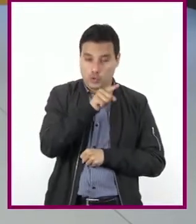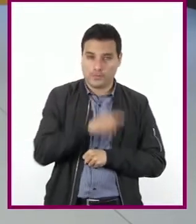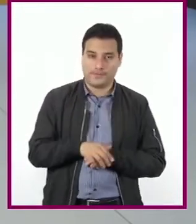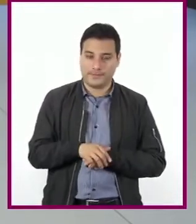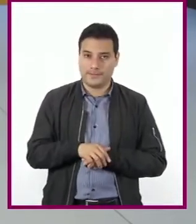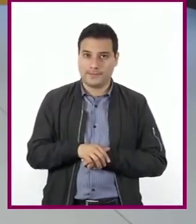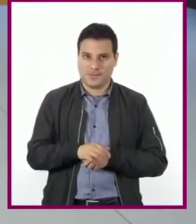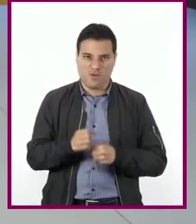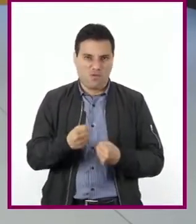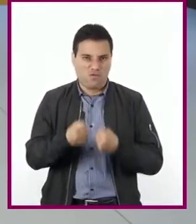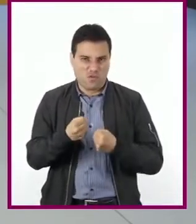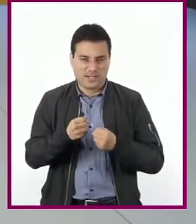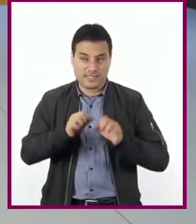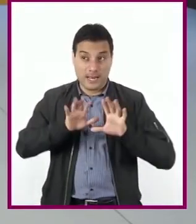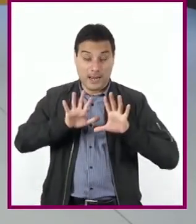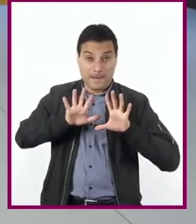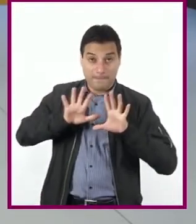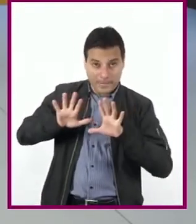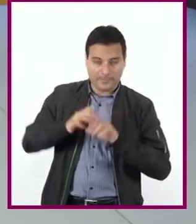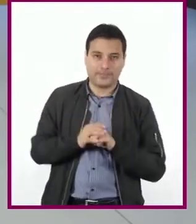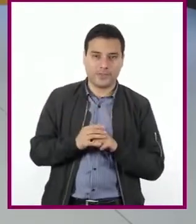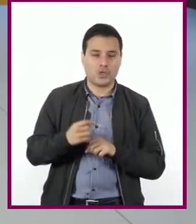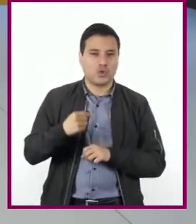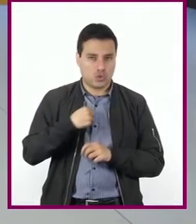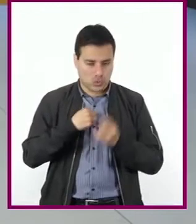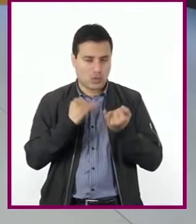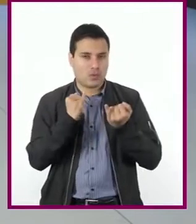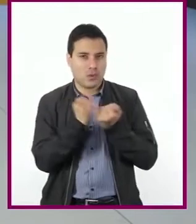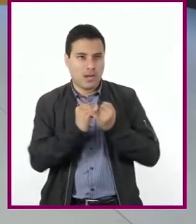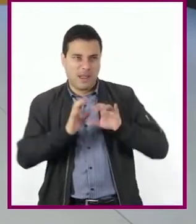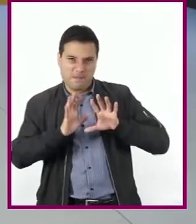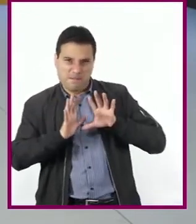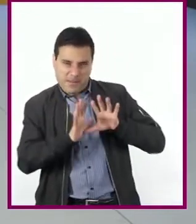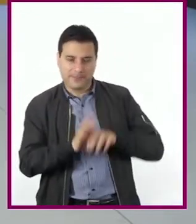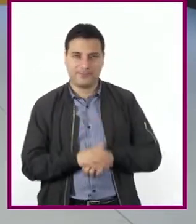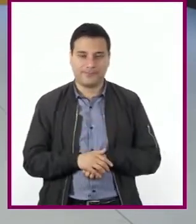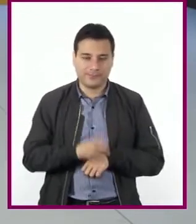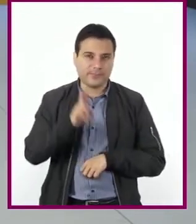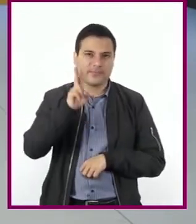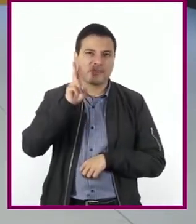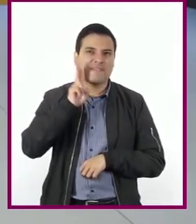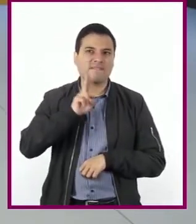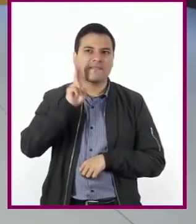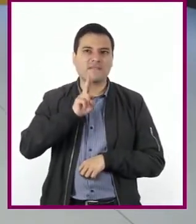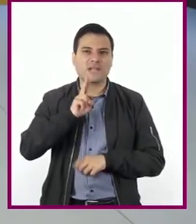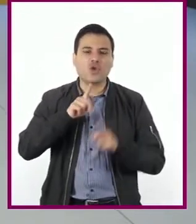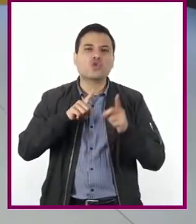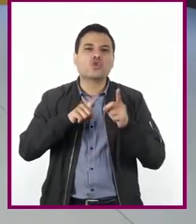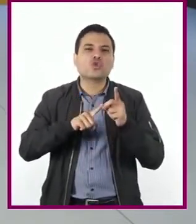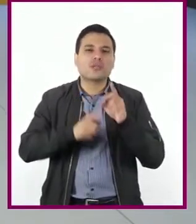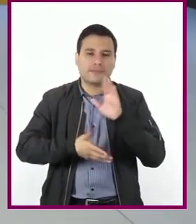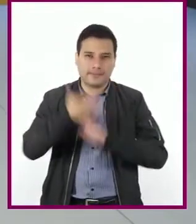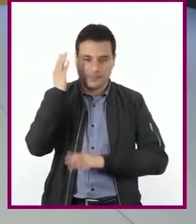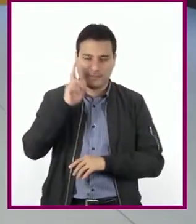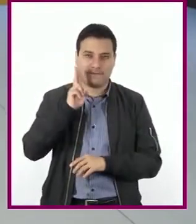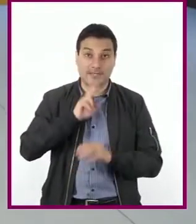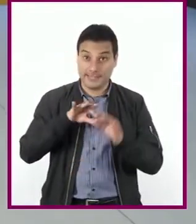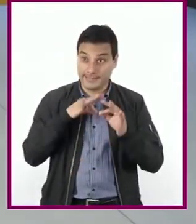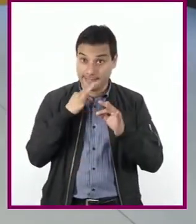extremo con tu fuerza y yo por el extremo contrario con la mía. Veremos hacia qué lado se mueve. ¿Lista?